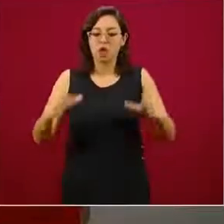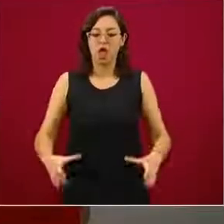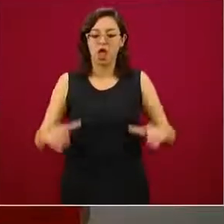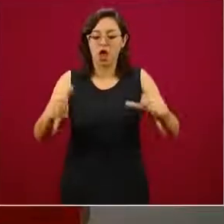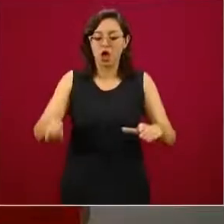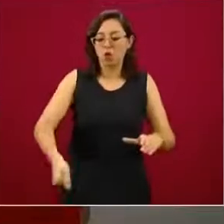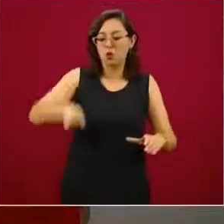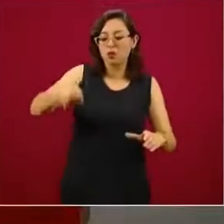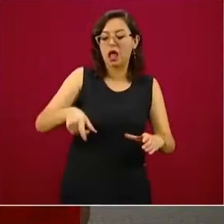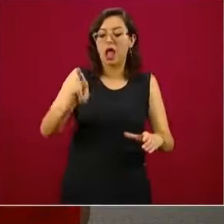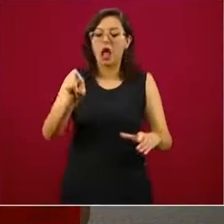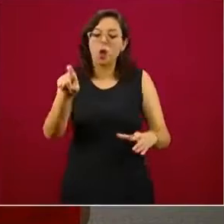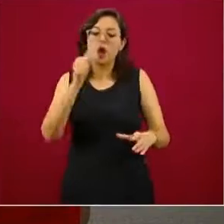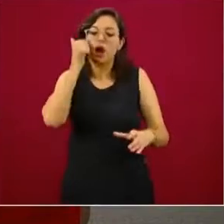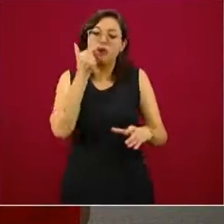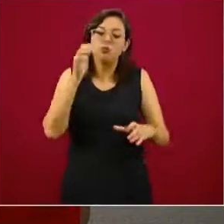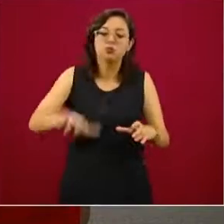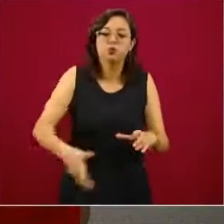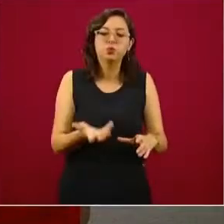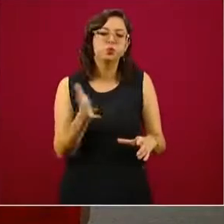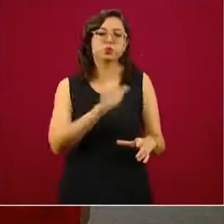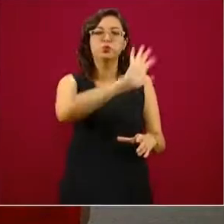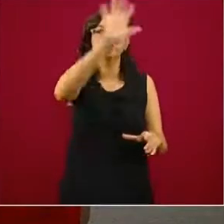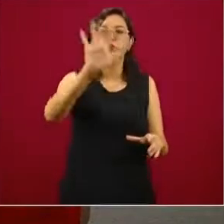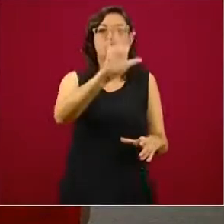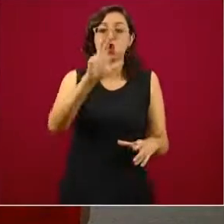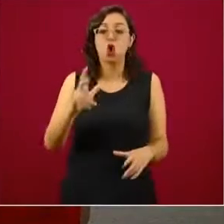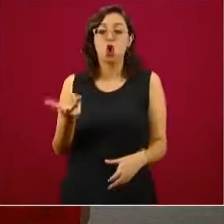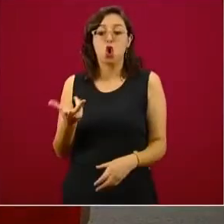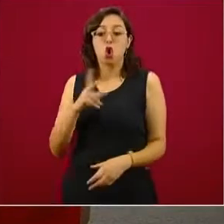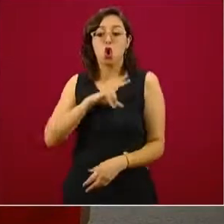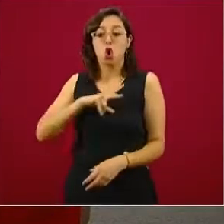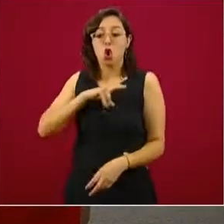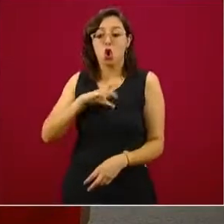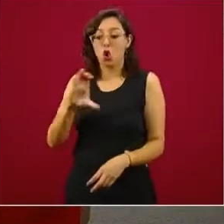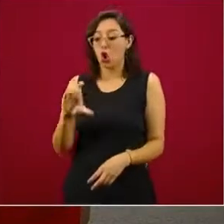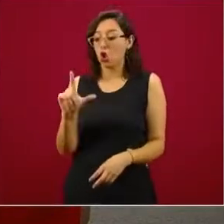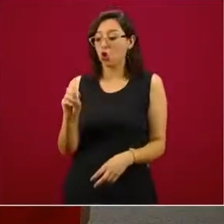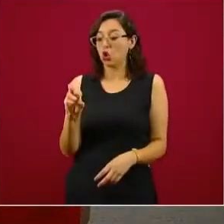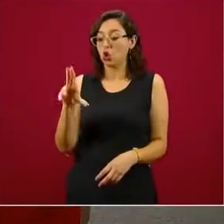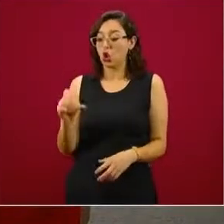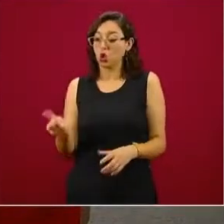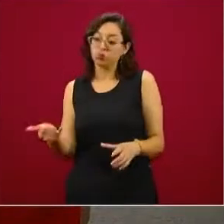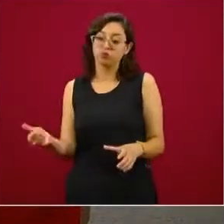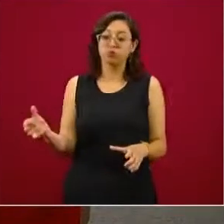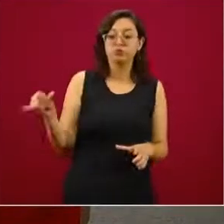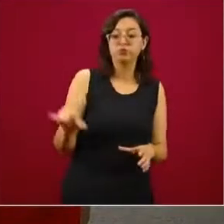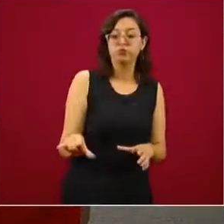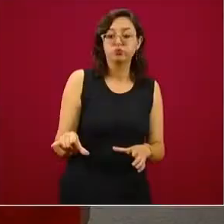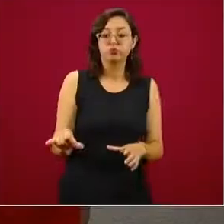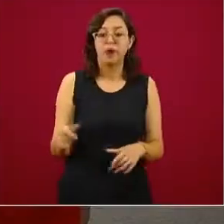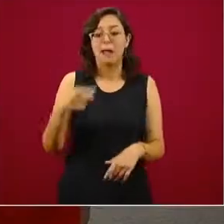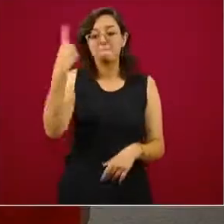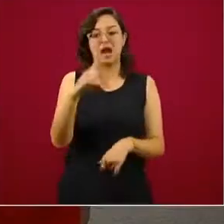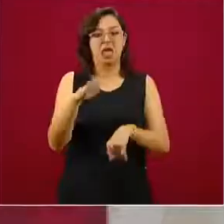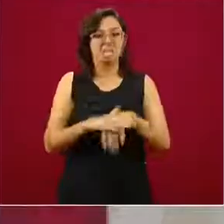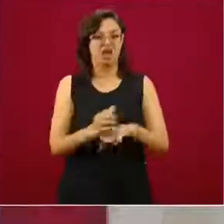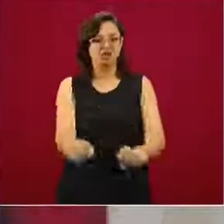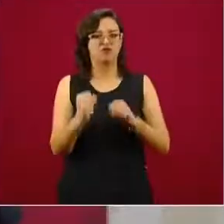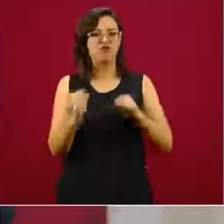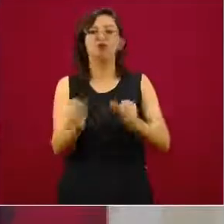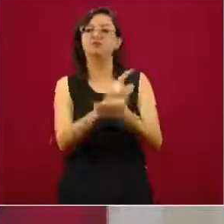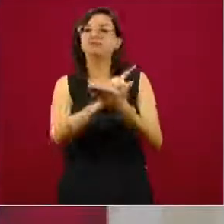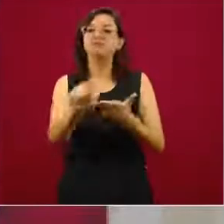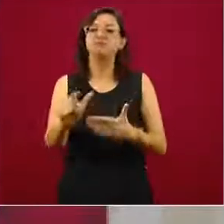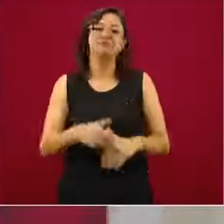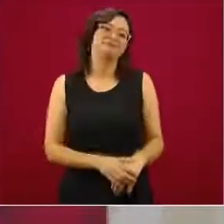estás limpiando, le echas cloro, según tú, para potenciar la mezcla, en